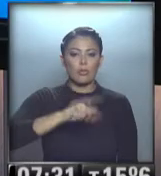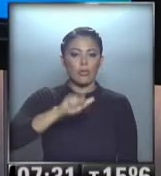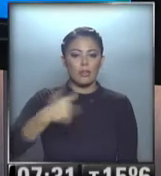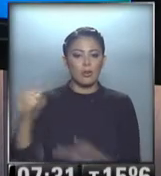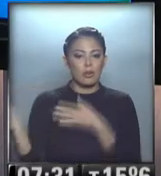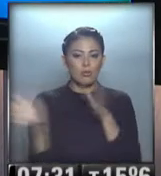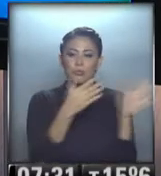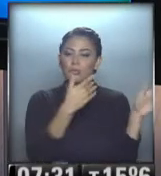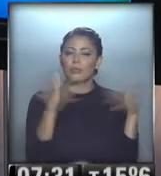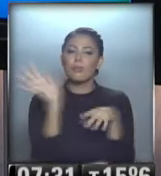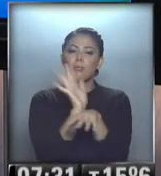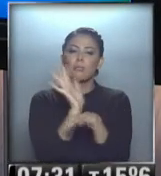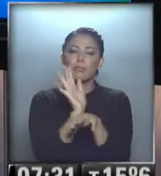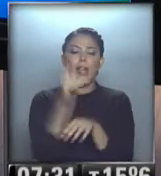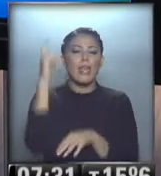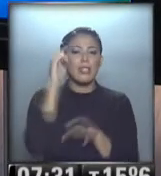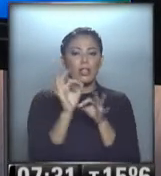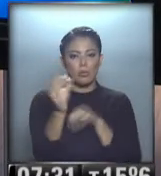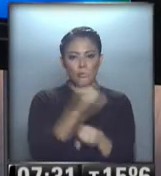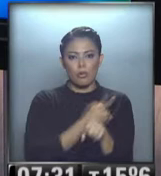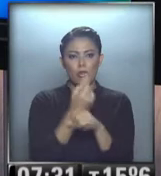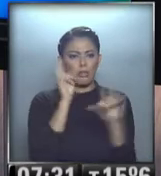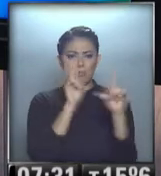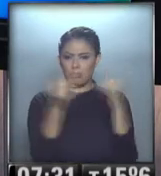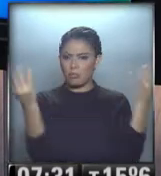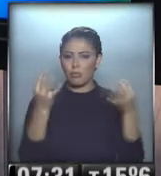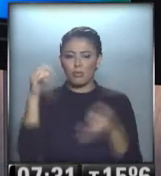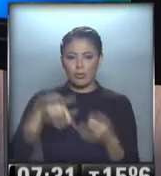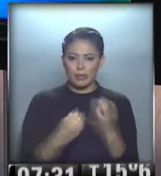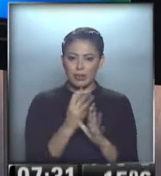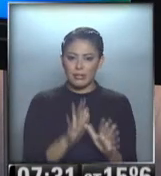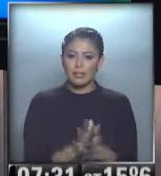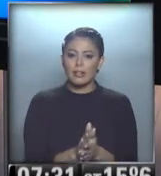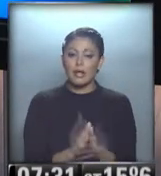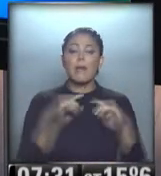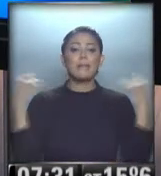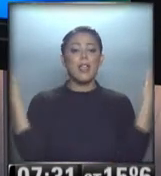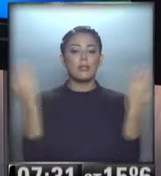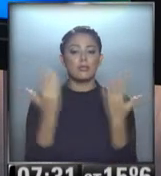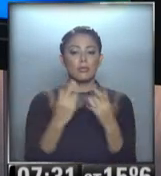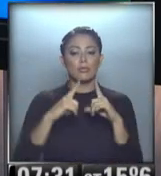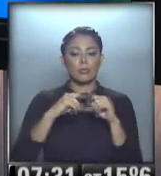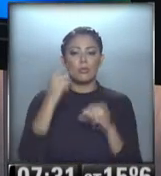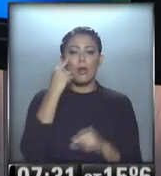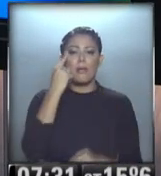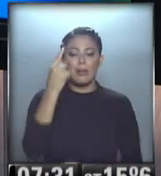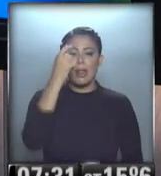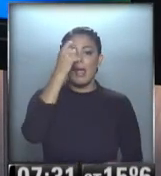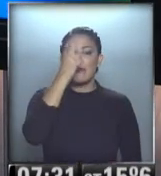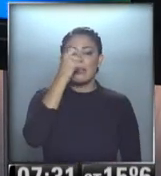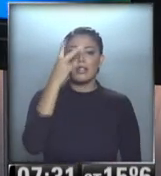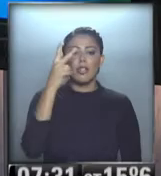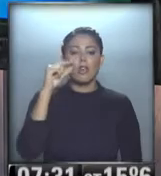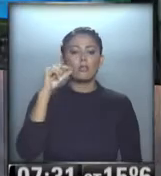a 10 kilómetros por hora y muy buena visibilidad en esta mañana. La presión 1022, alta, empezó a subir